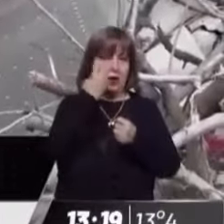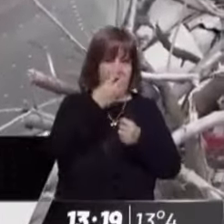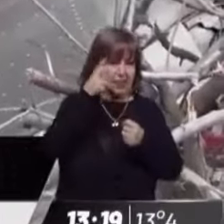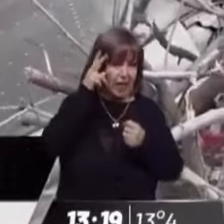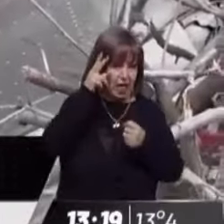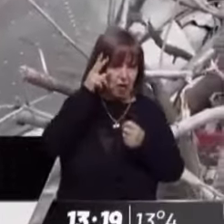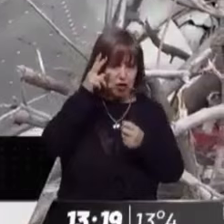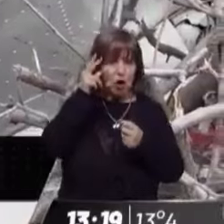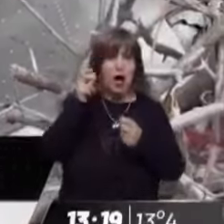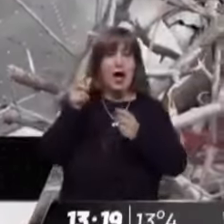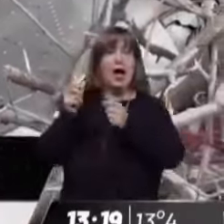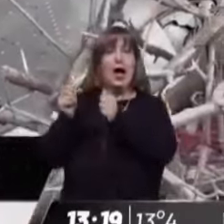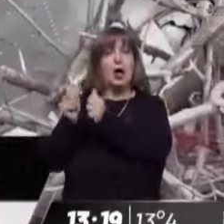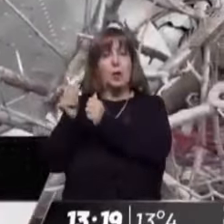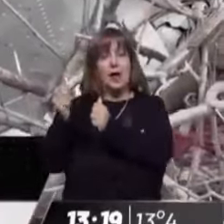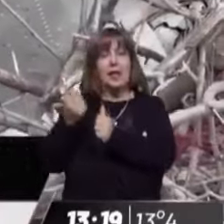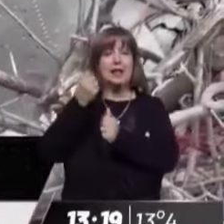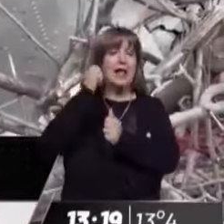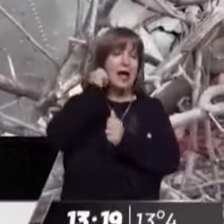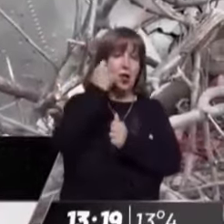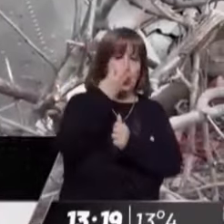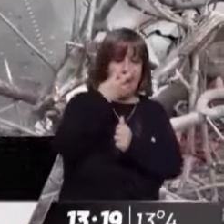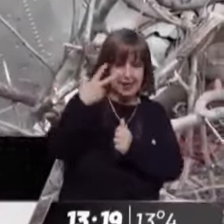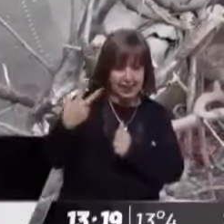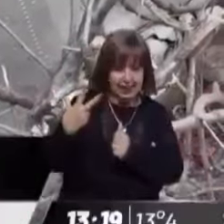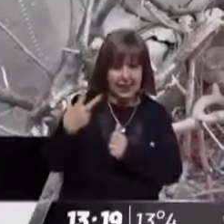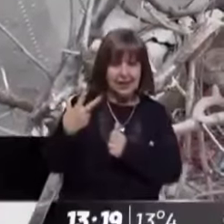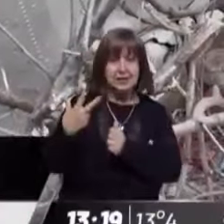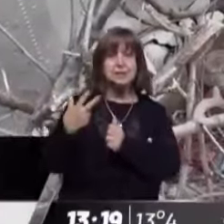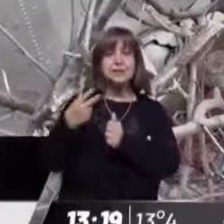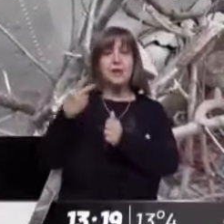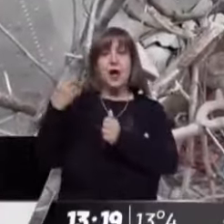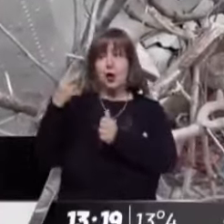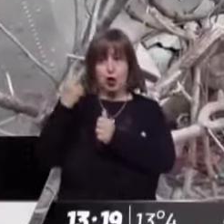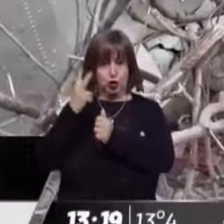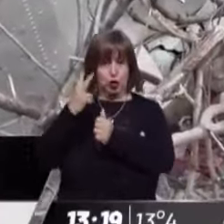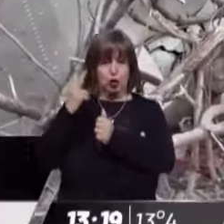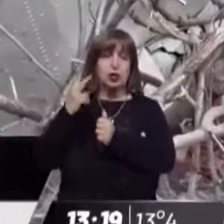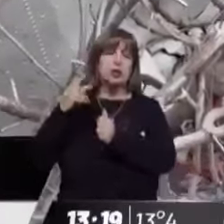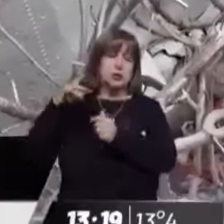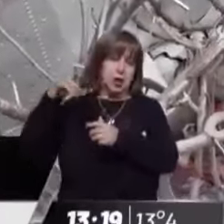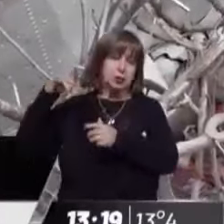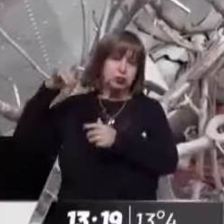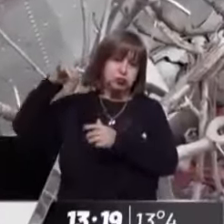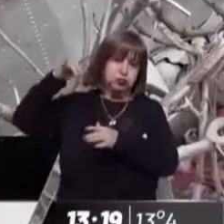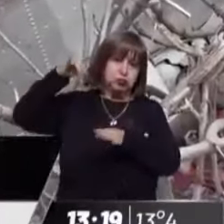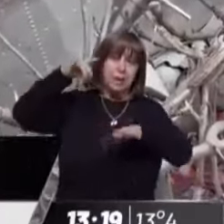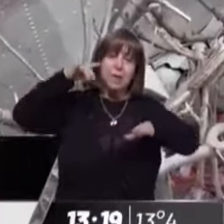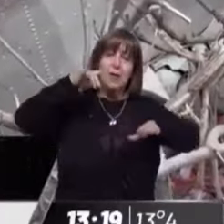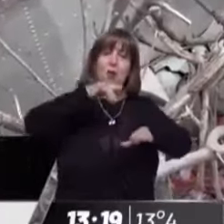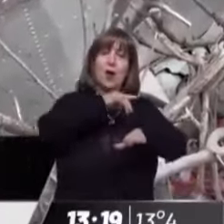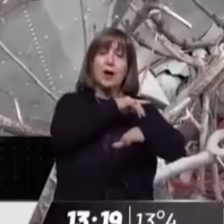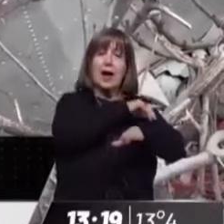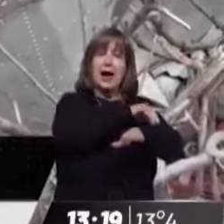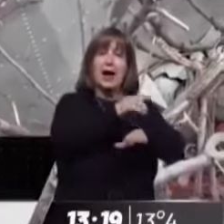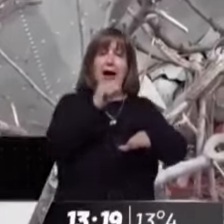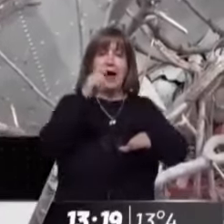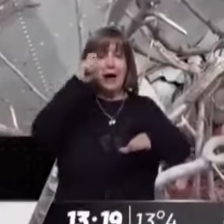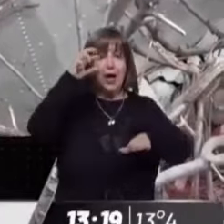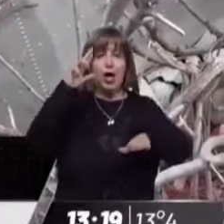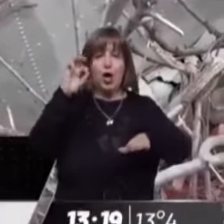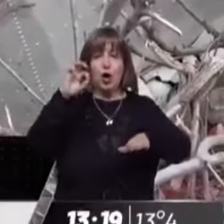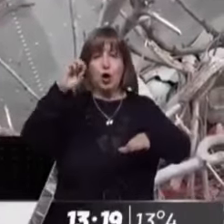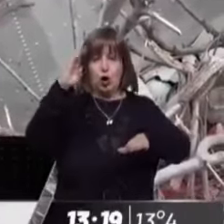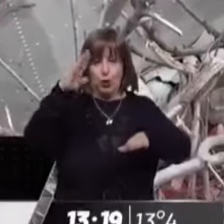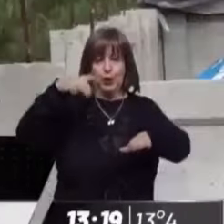y su acompañante de 43, quienes estaban retornando al aeroclub en ese momento. Bueno, a partir de